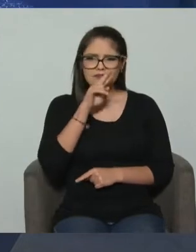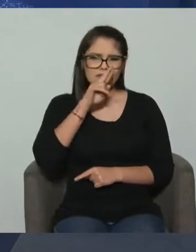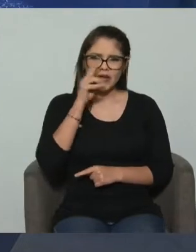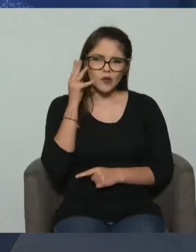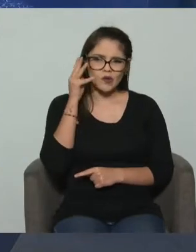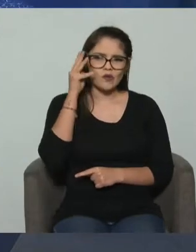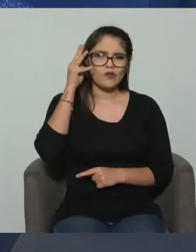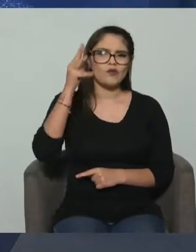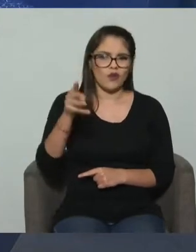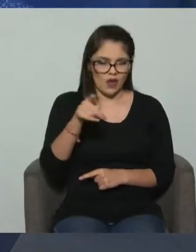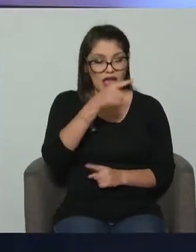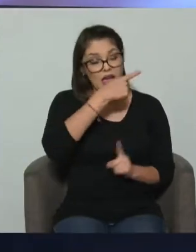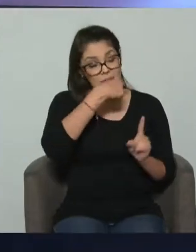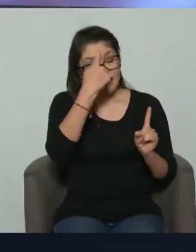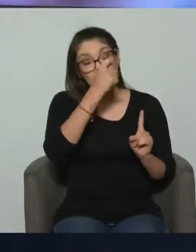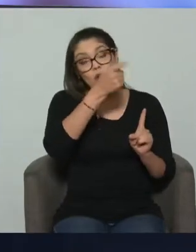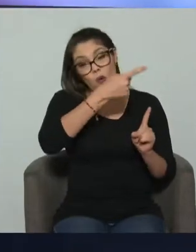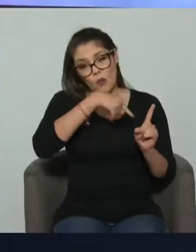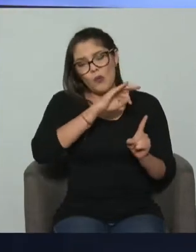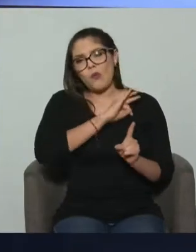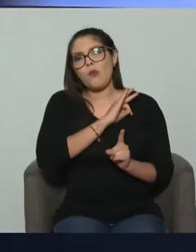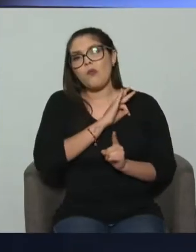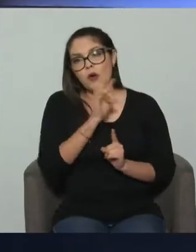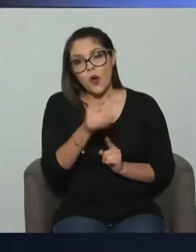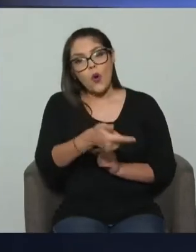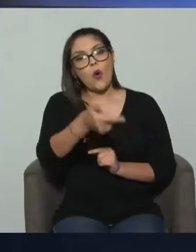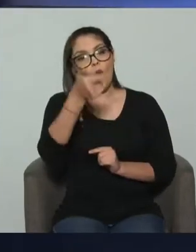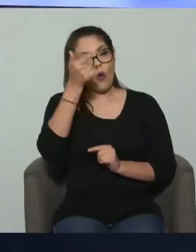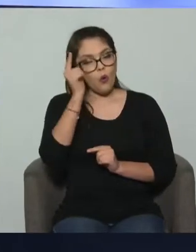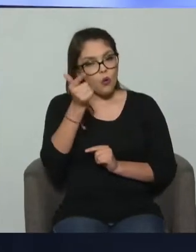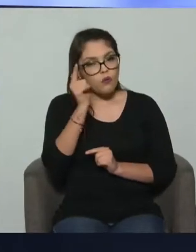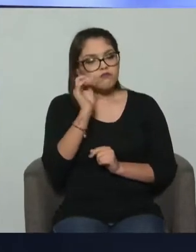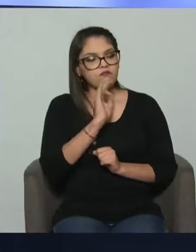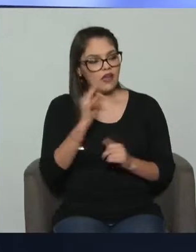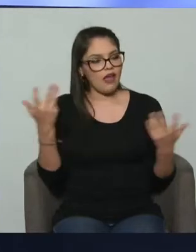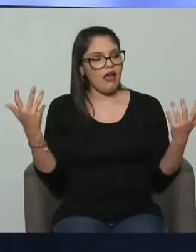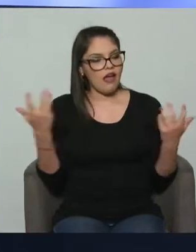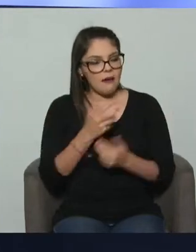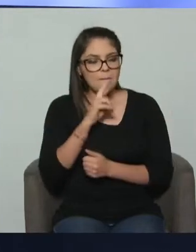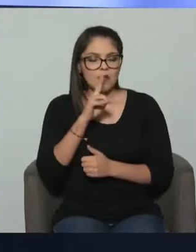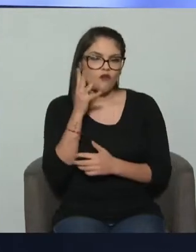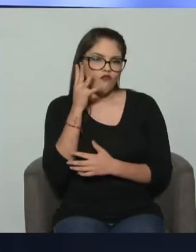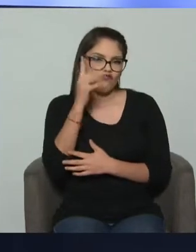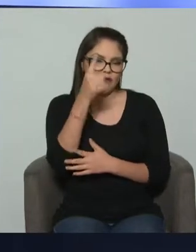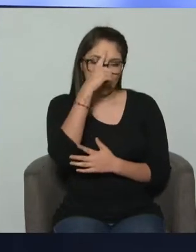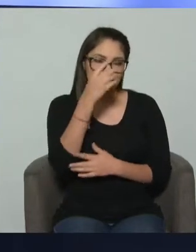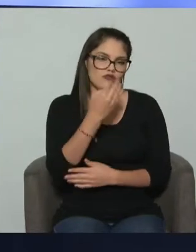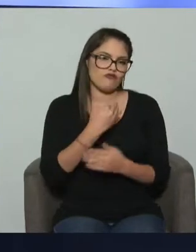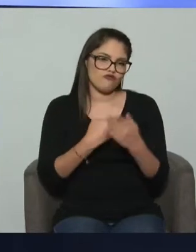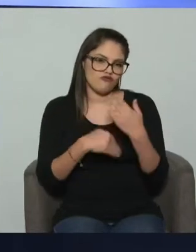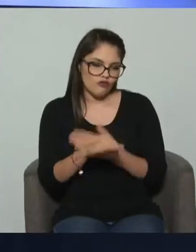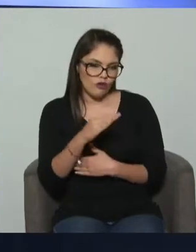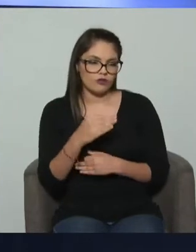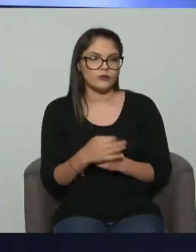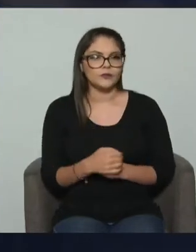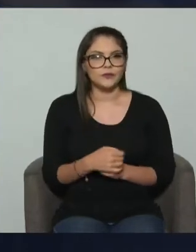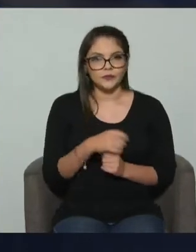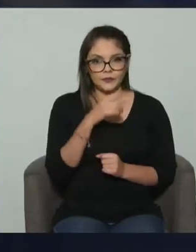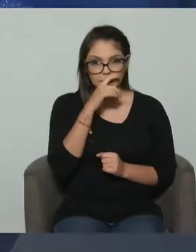es nuestra obligación como adultos, estemos en donde estemos, pensemos como